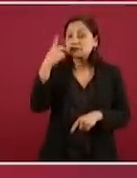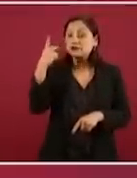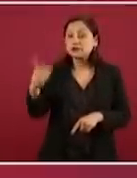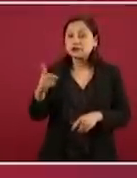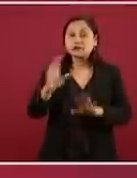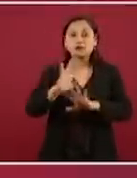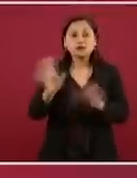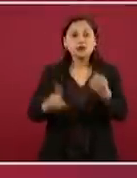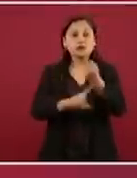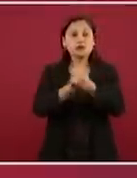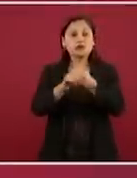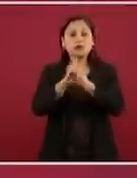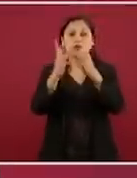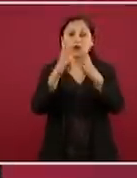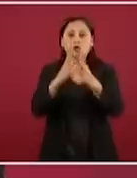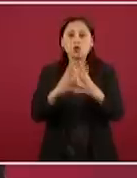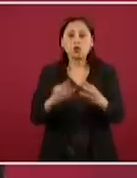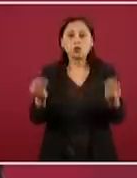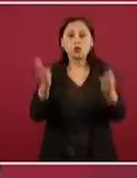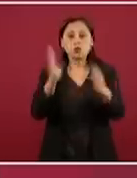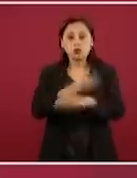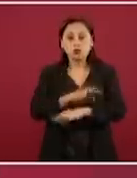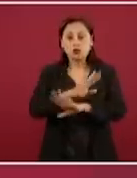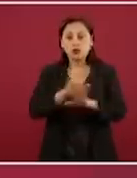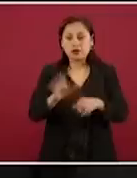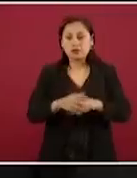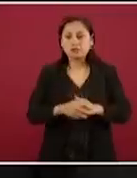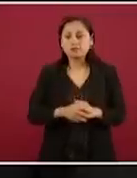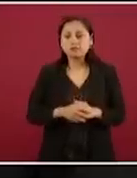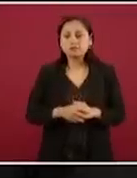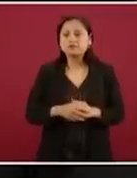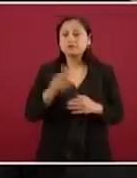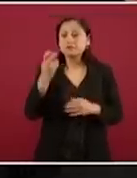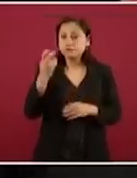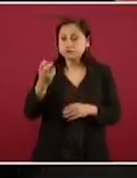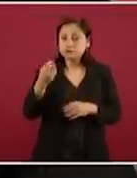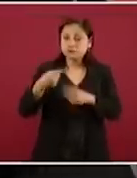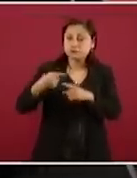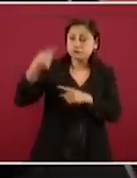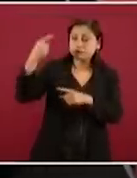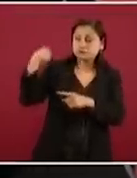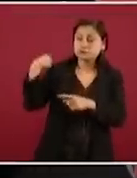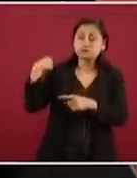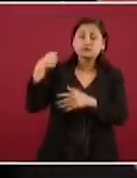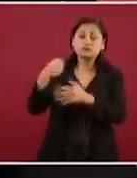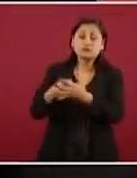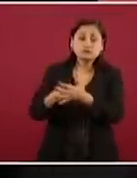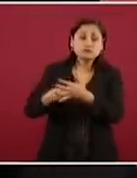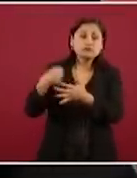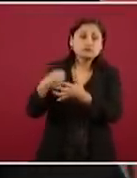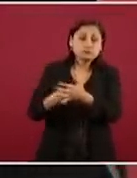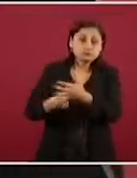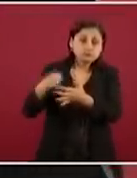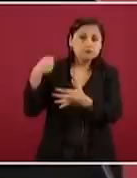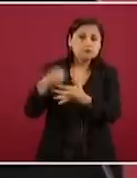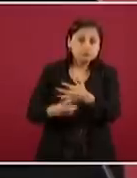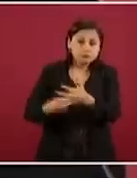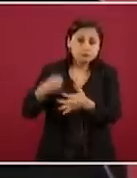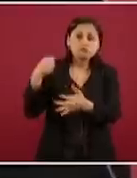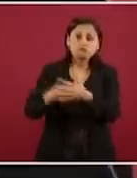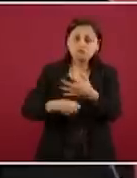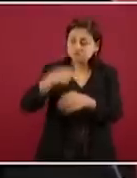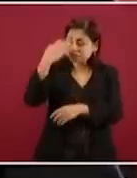resolver el problema, se llevó mucho tiempo porque fue una protesta,